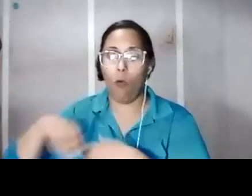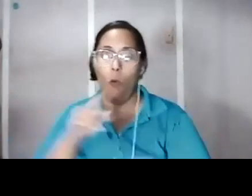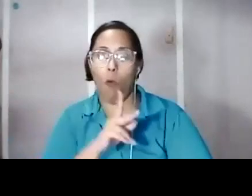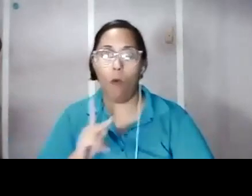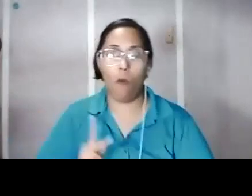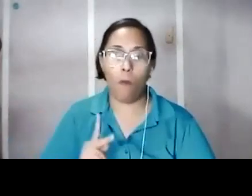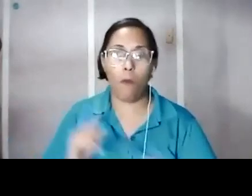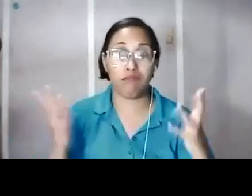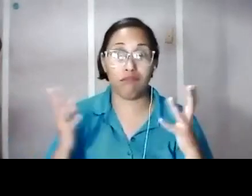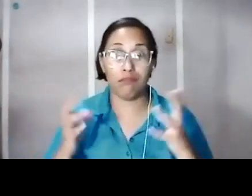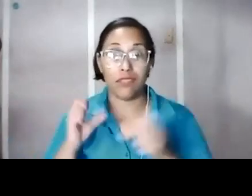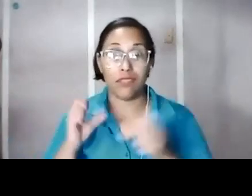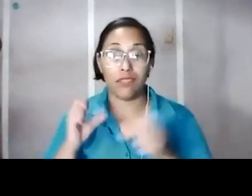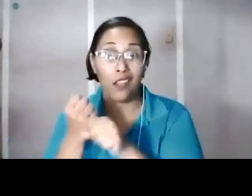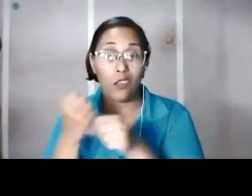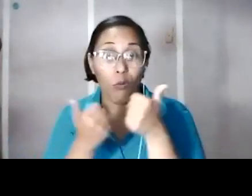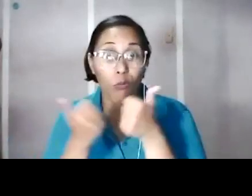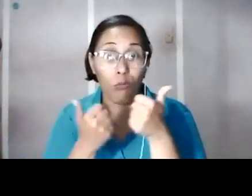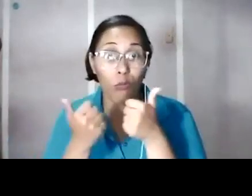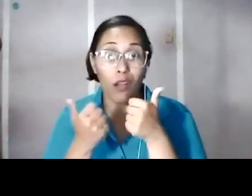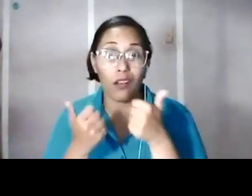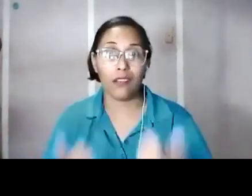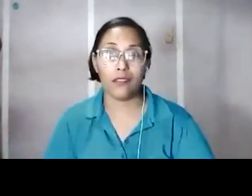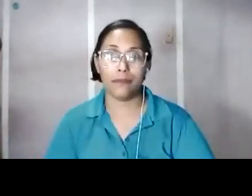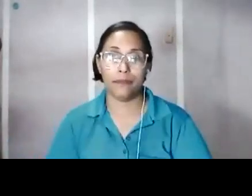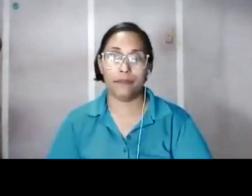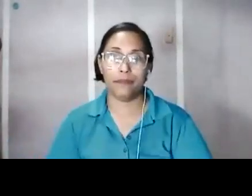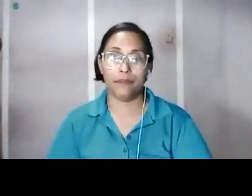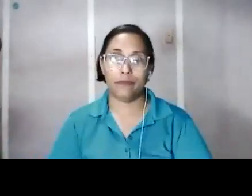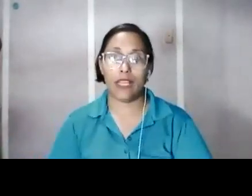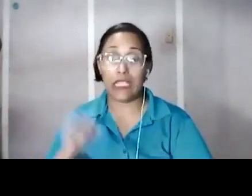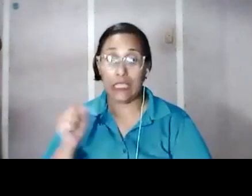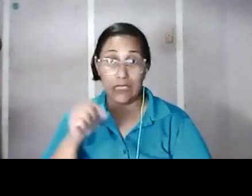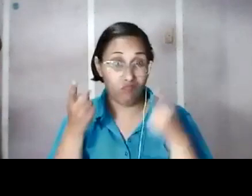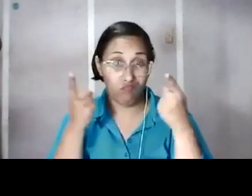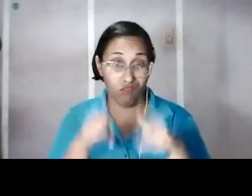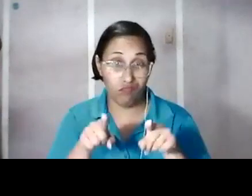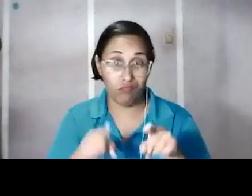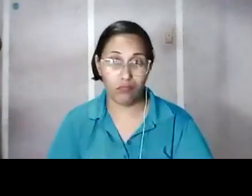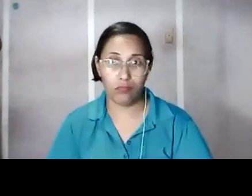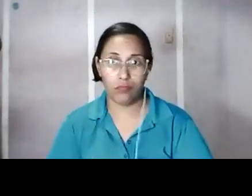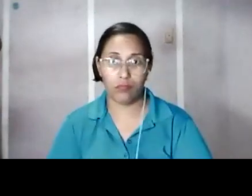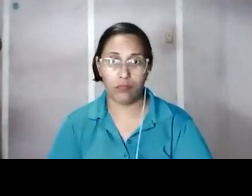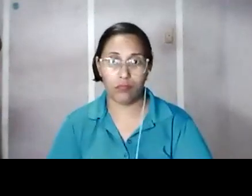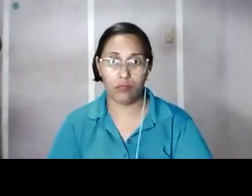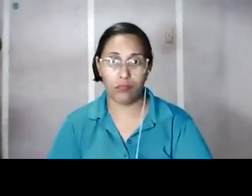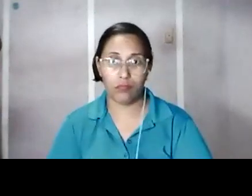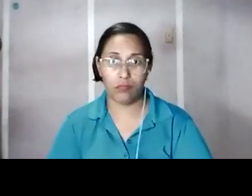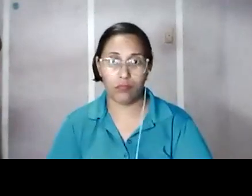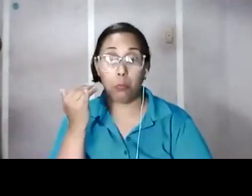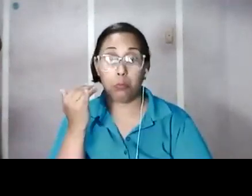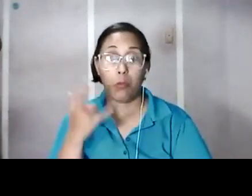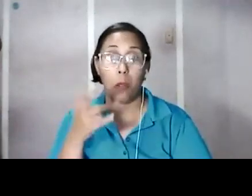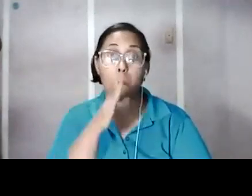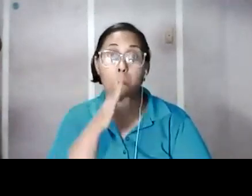año? O en que si eso sí ocurrió. No sé, porque yo estoy todavía